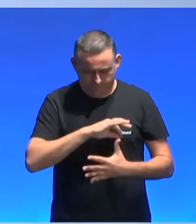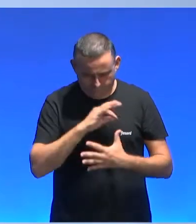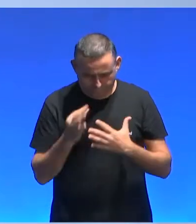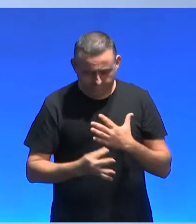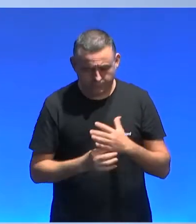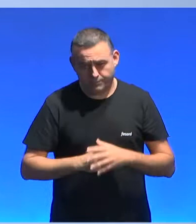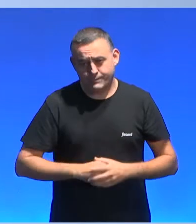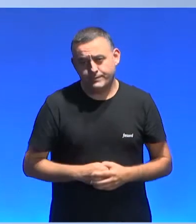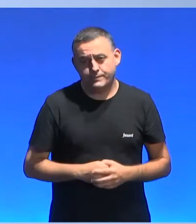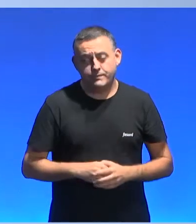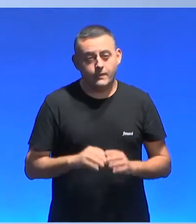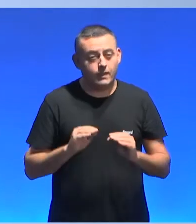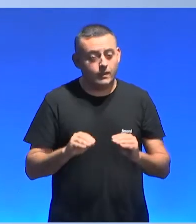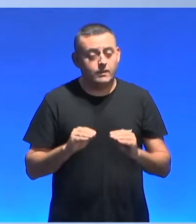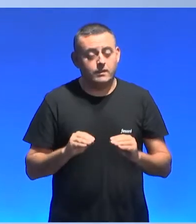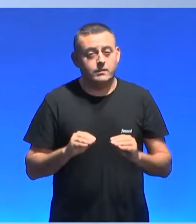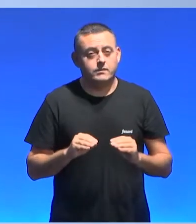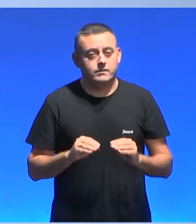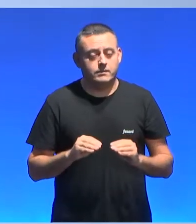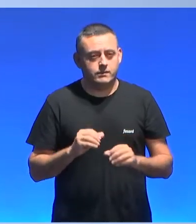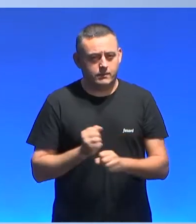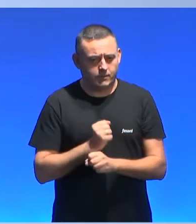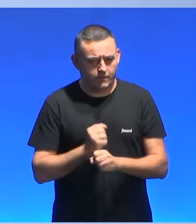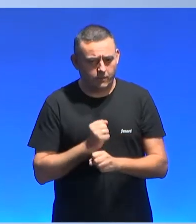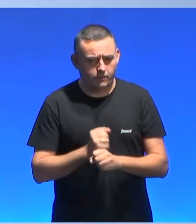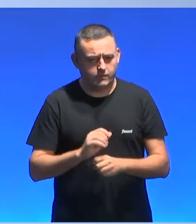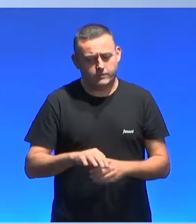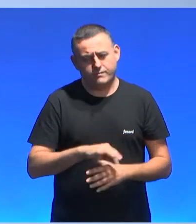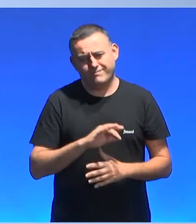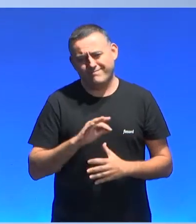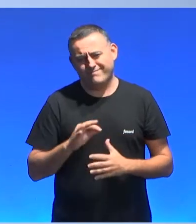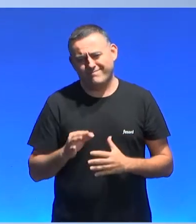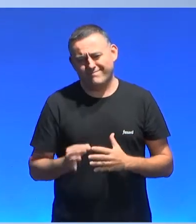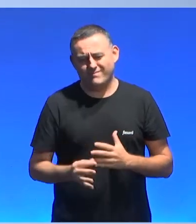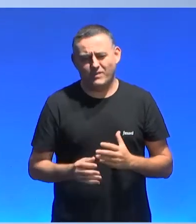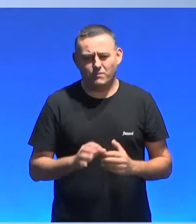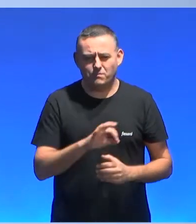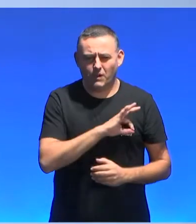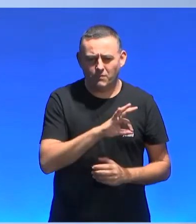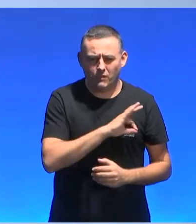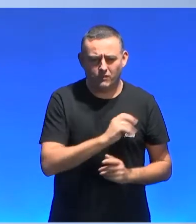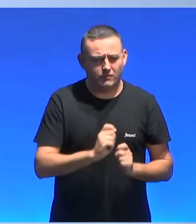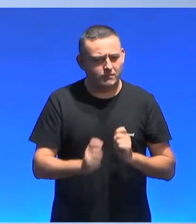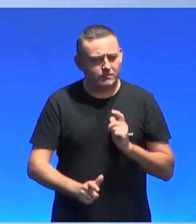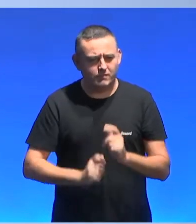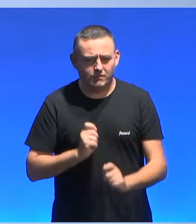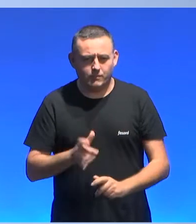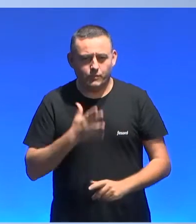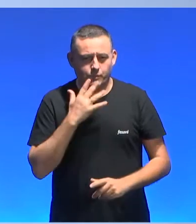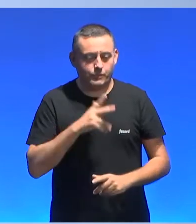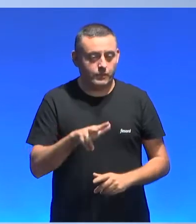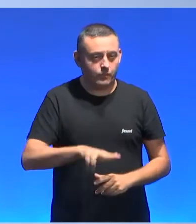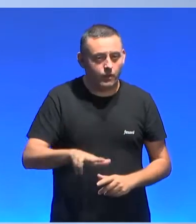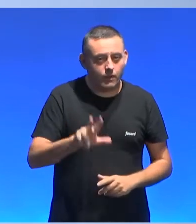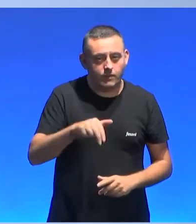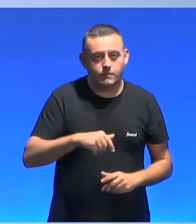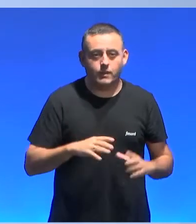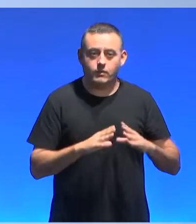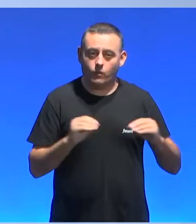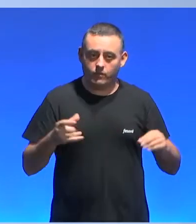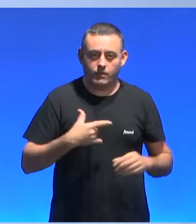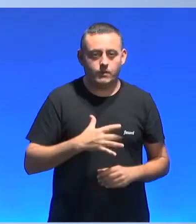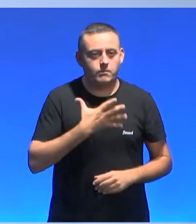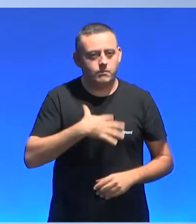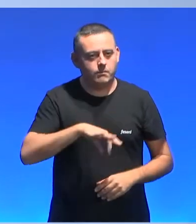sido reconocido con diferentes distinciones en el ámbito nacional, en Andalucía con la Medalla de Oro al Mérito